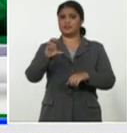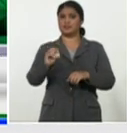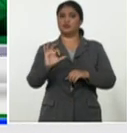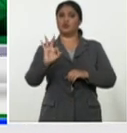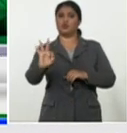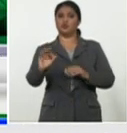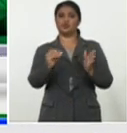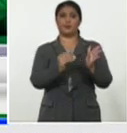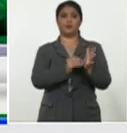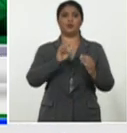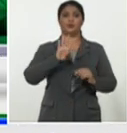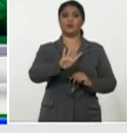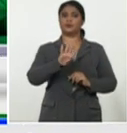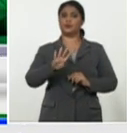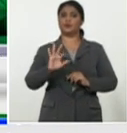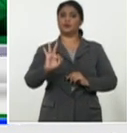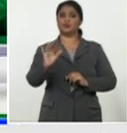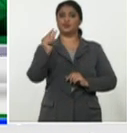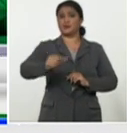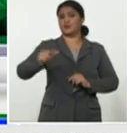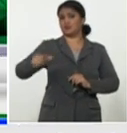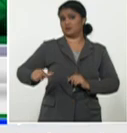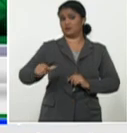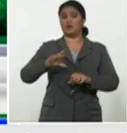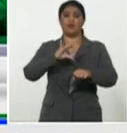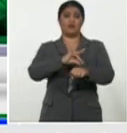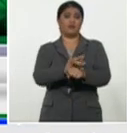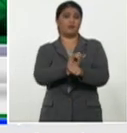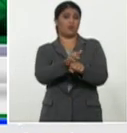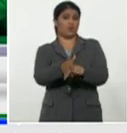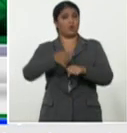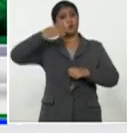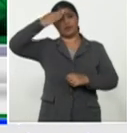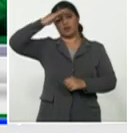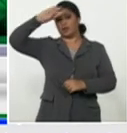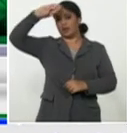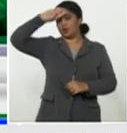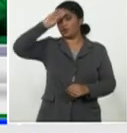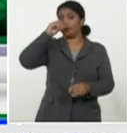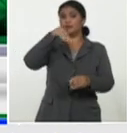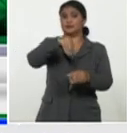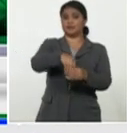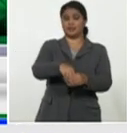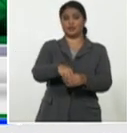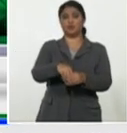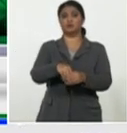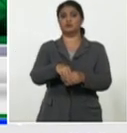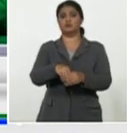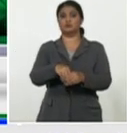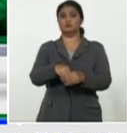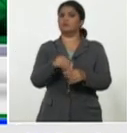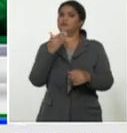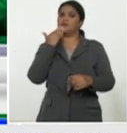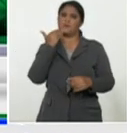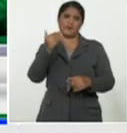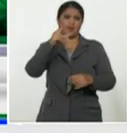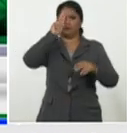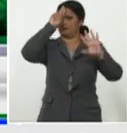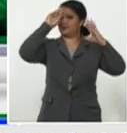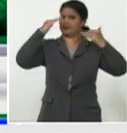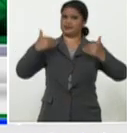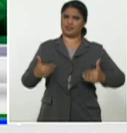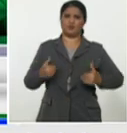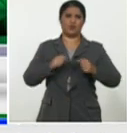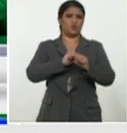448 personas que se han diagnosticado en nuestro país, pues se han recuperado y están incorporados a